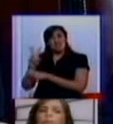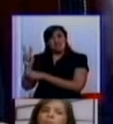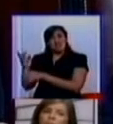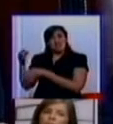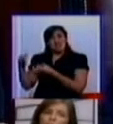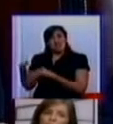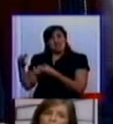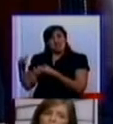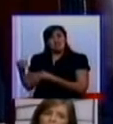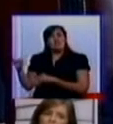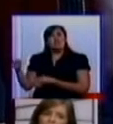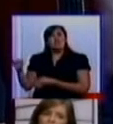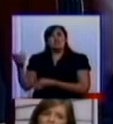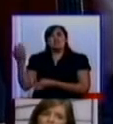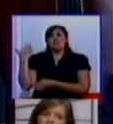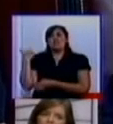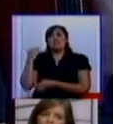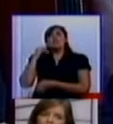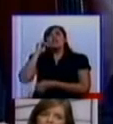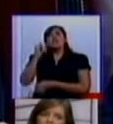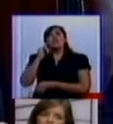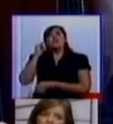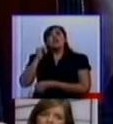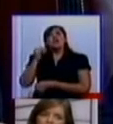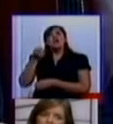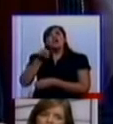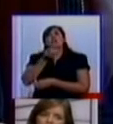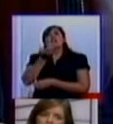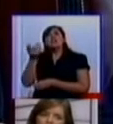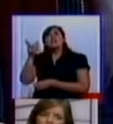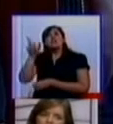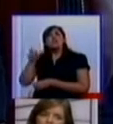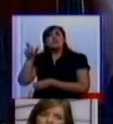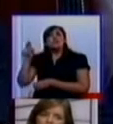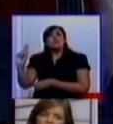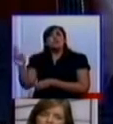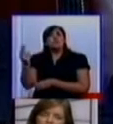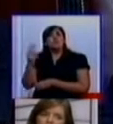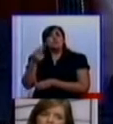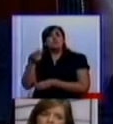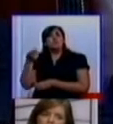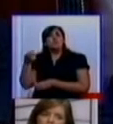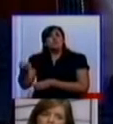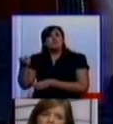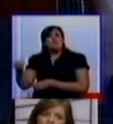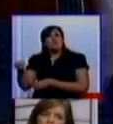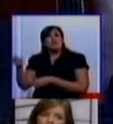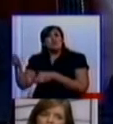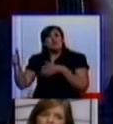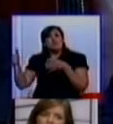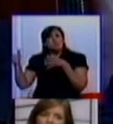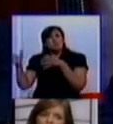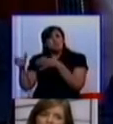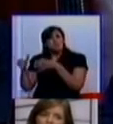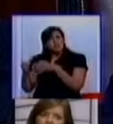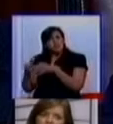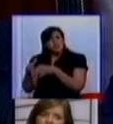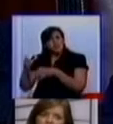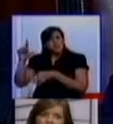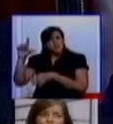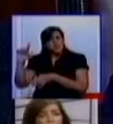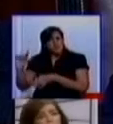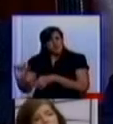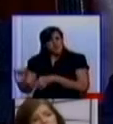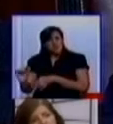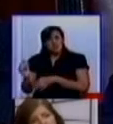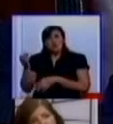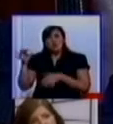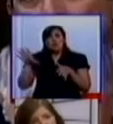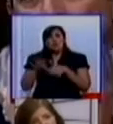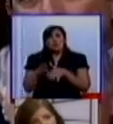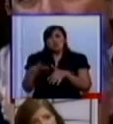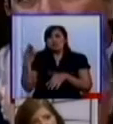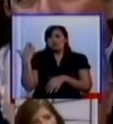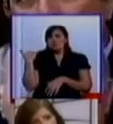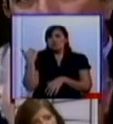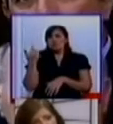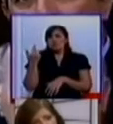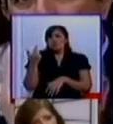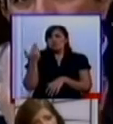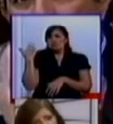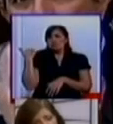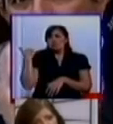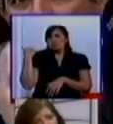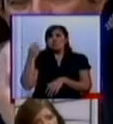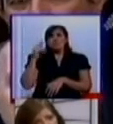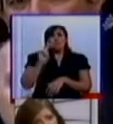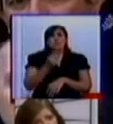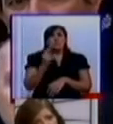de reducción de homicidios dolosos. Ese mismo día o al otro día, creo que mataron en distintos episodios a